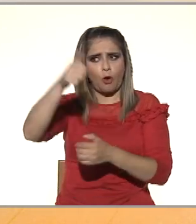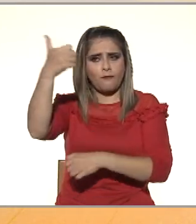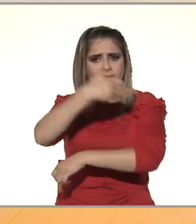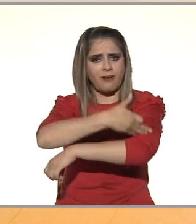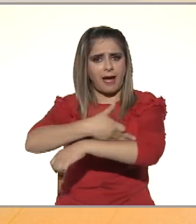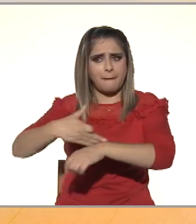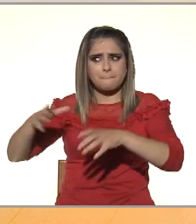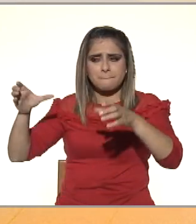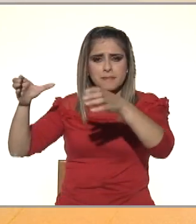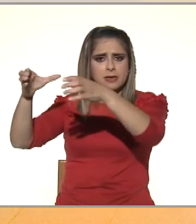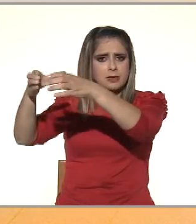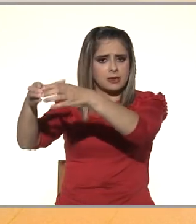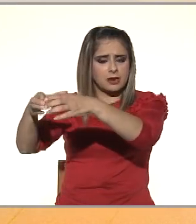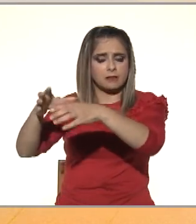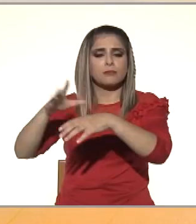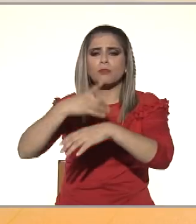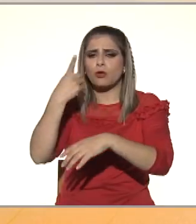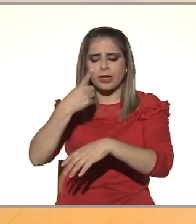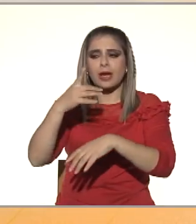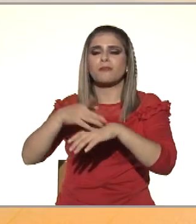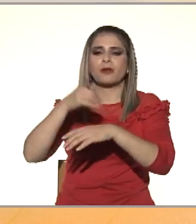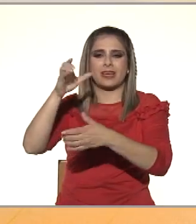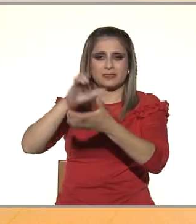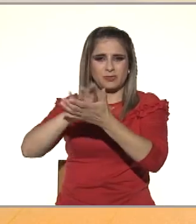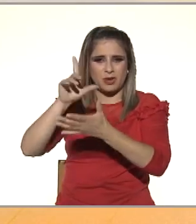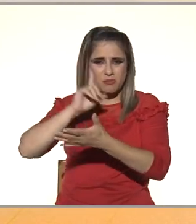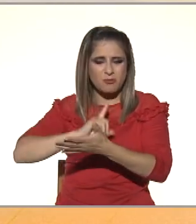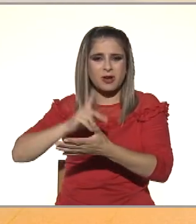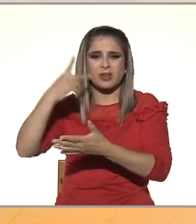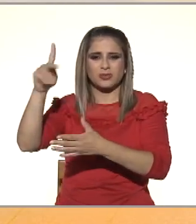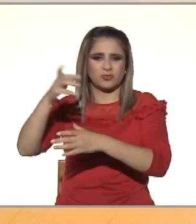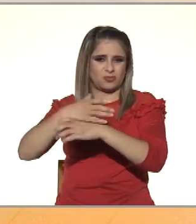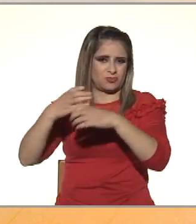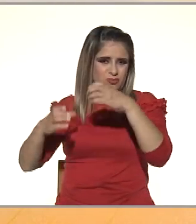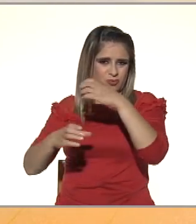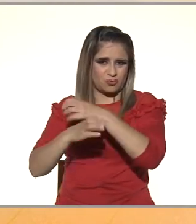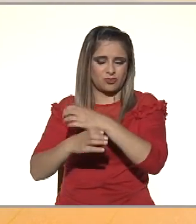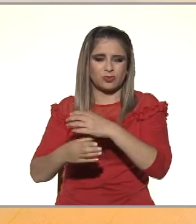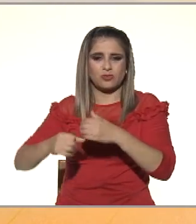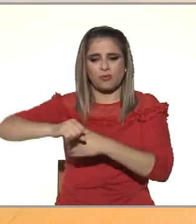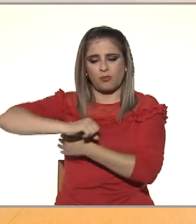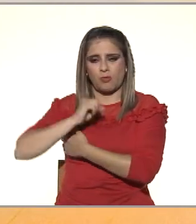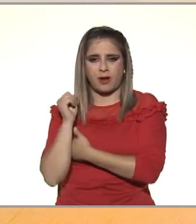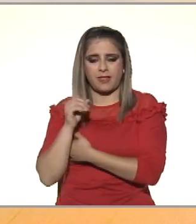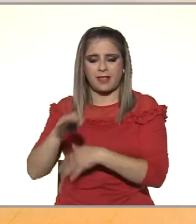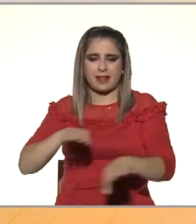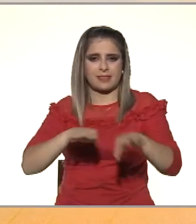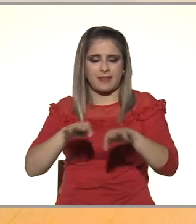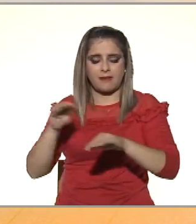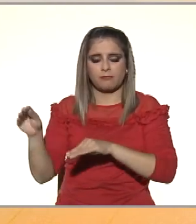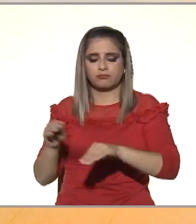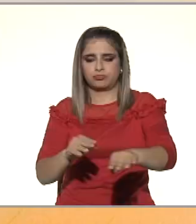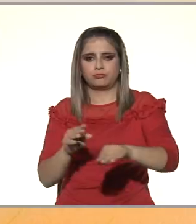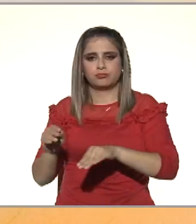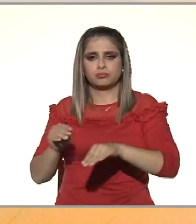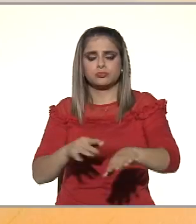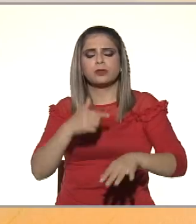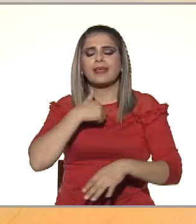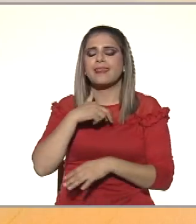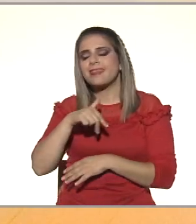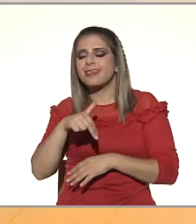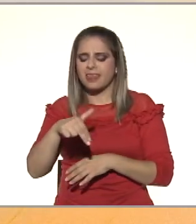porque sus cosas, sus pertenencias que él guardaba en su lugar de trabajo, encontré